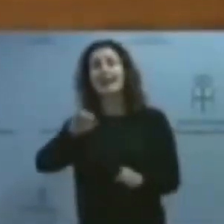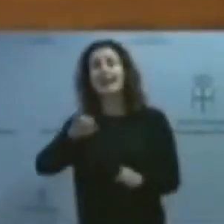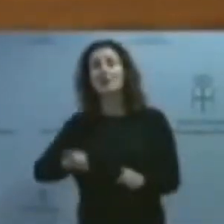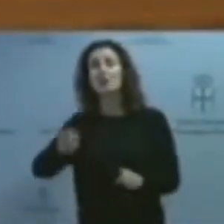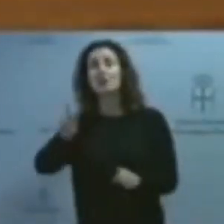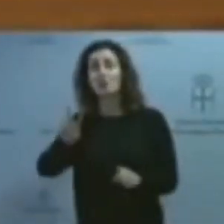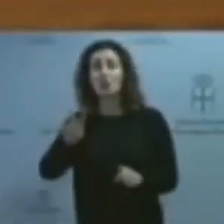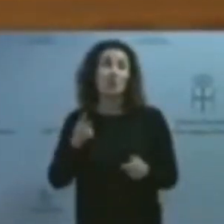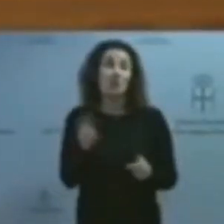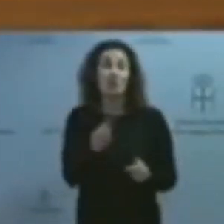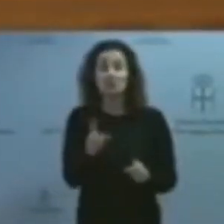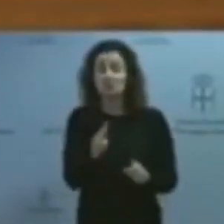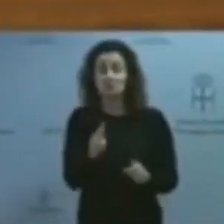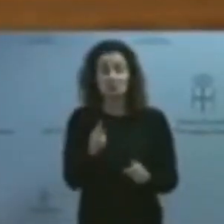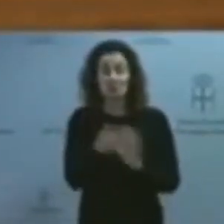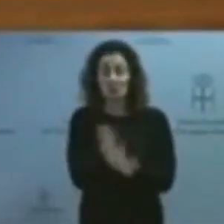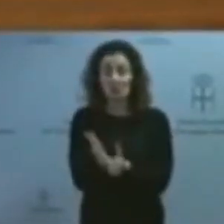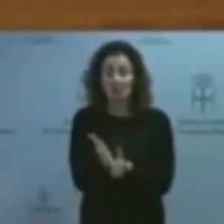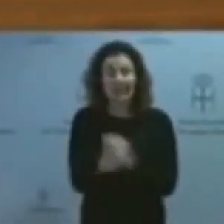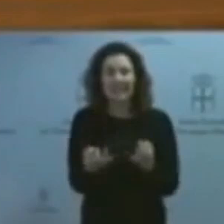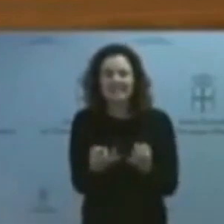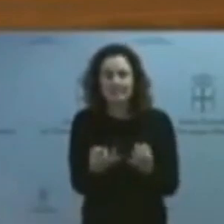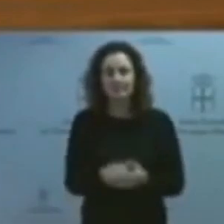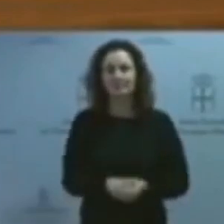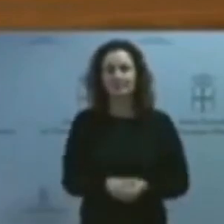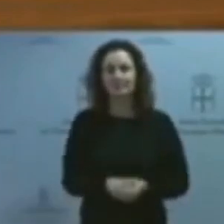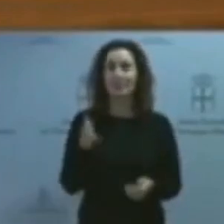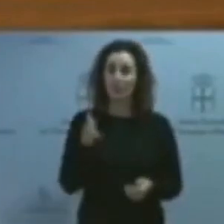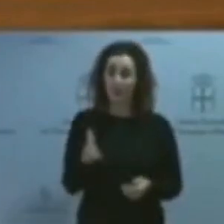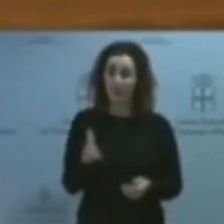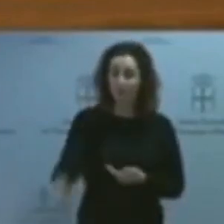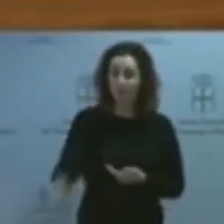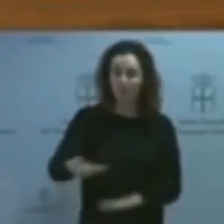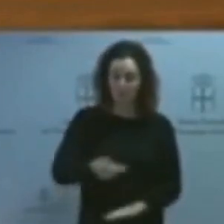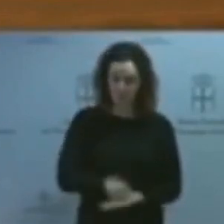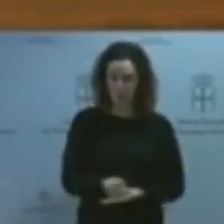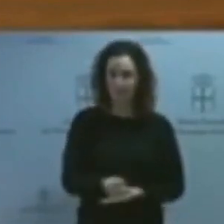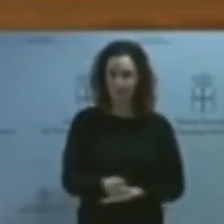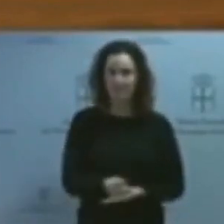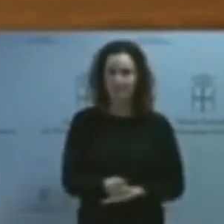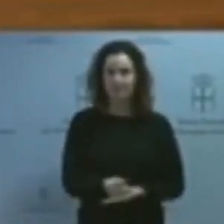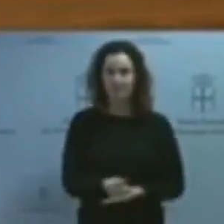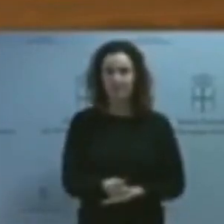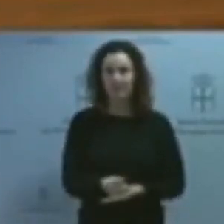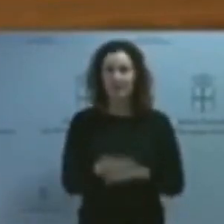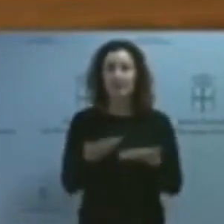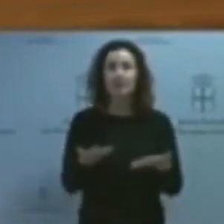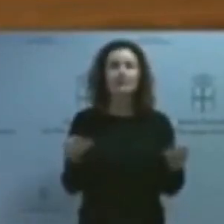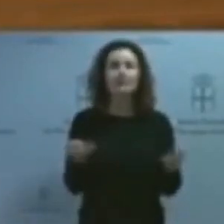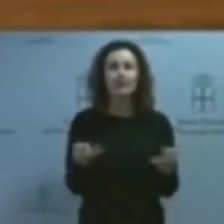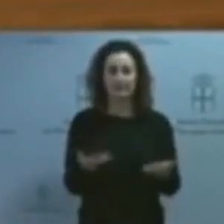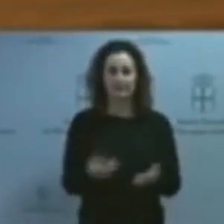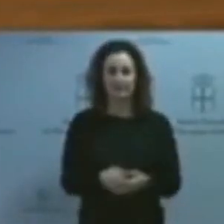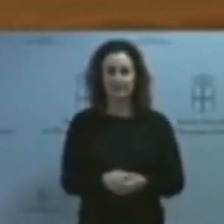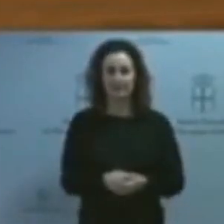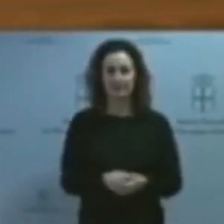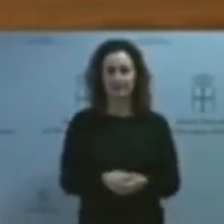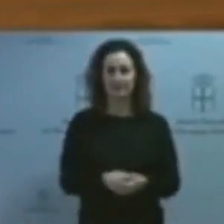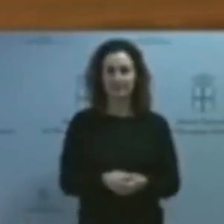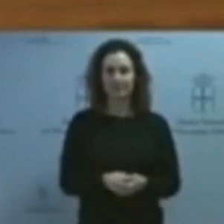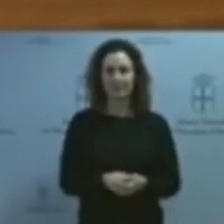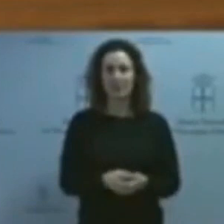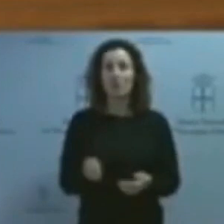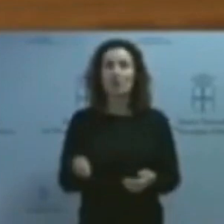Este derecho que ustedes solicitan, lo que requieren ustedes con ello no es trasladar la defensa del asturiano.